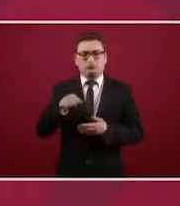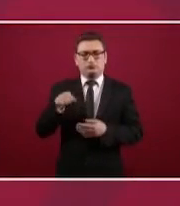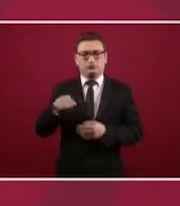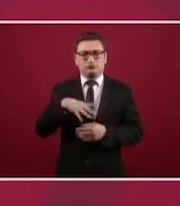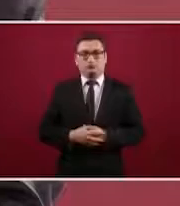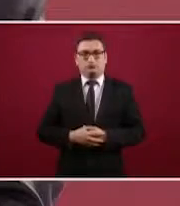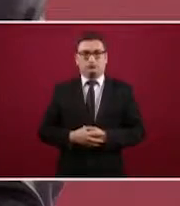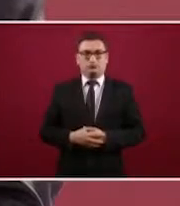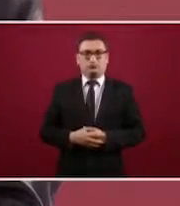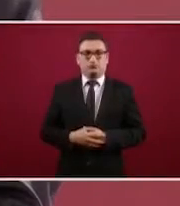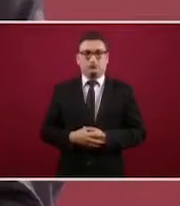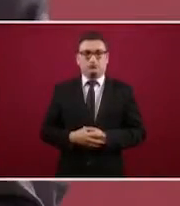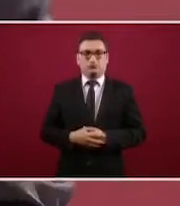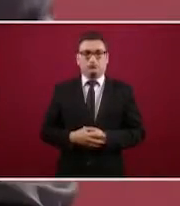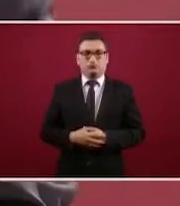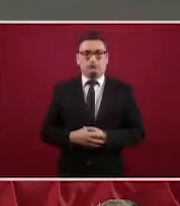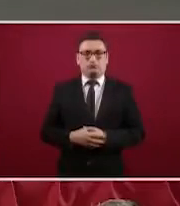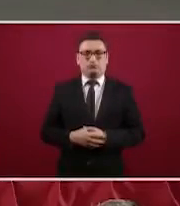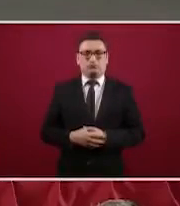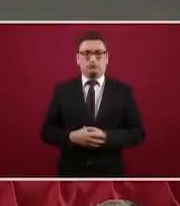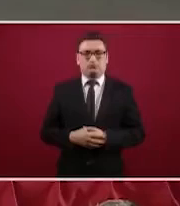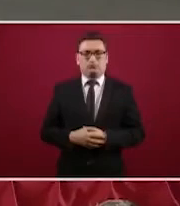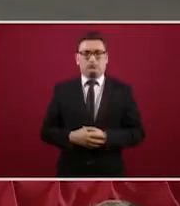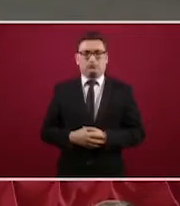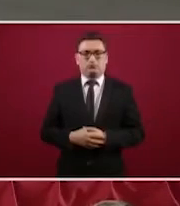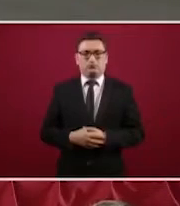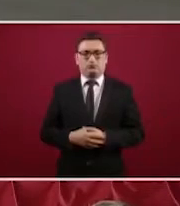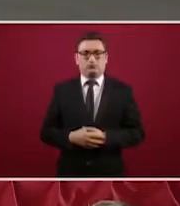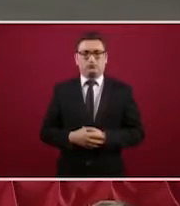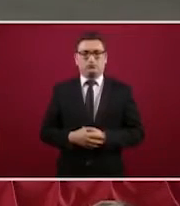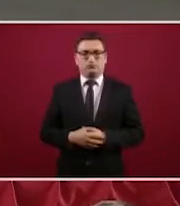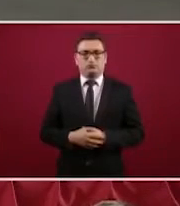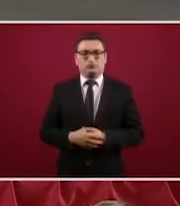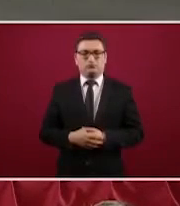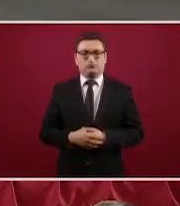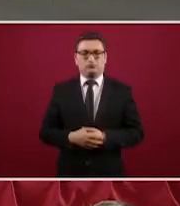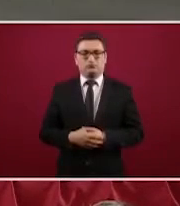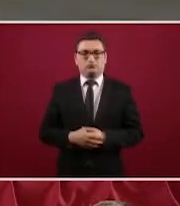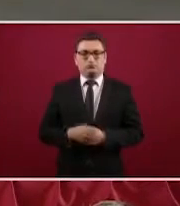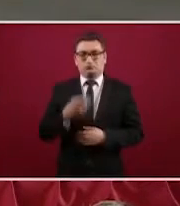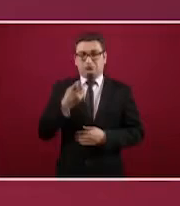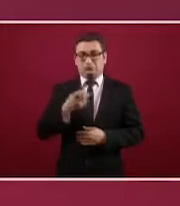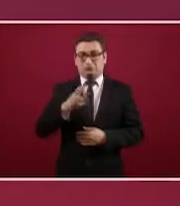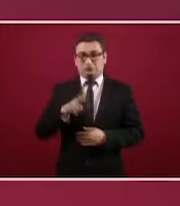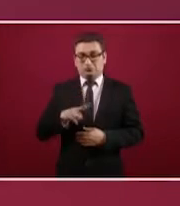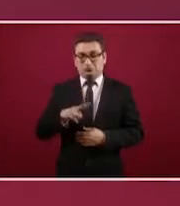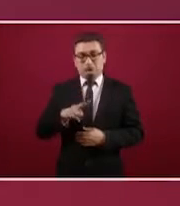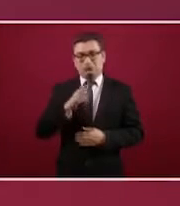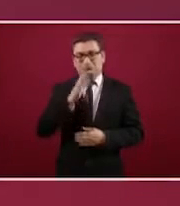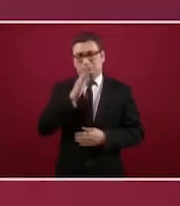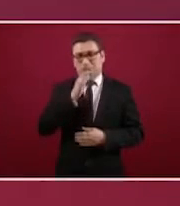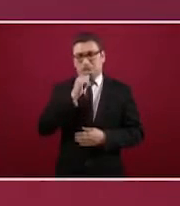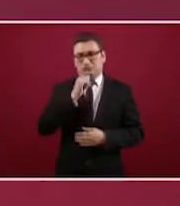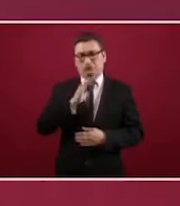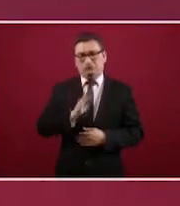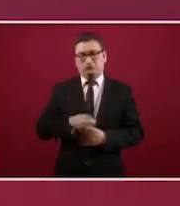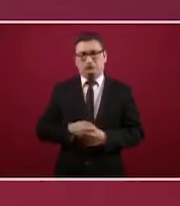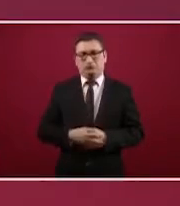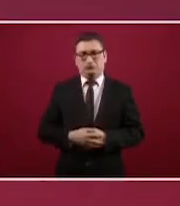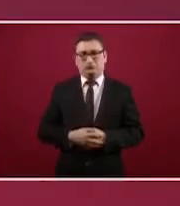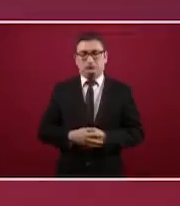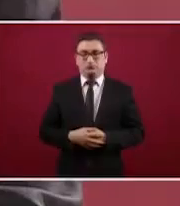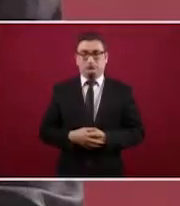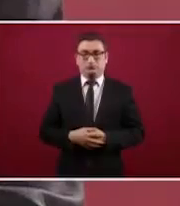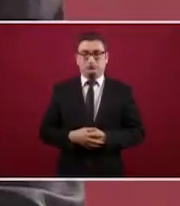pesos estas cosas de ser ciertas no se pueden tolerar lópez